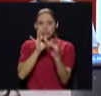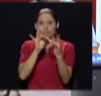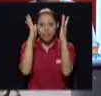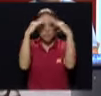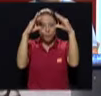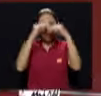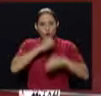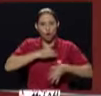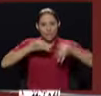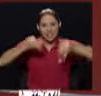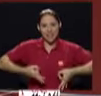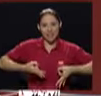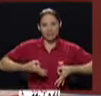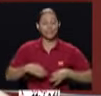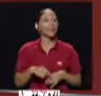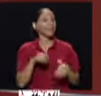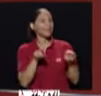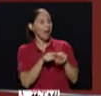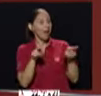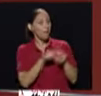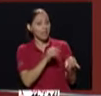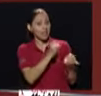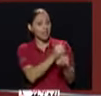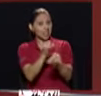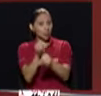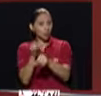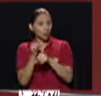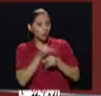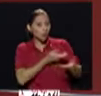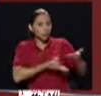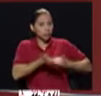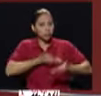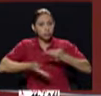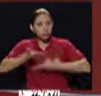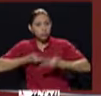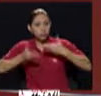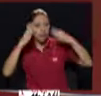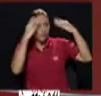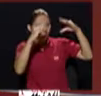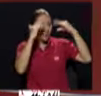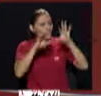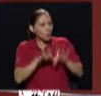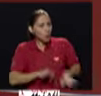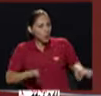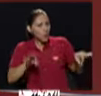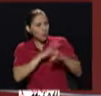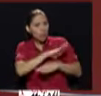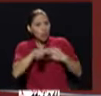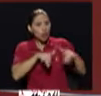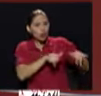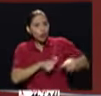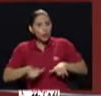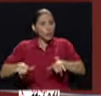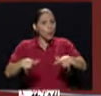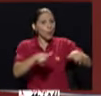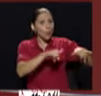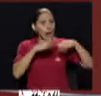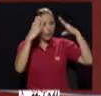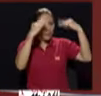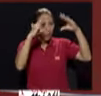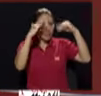Sí. Y el intercambio de información que ustedes mencionaban entre instituciones es fundamental para esto, que todos manejen la misma información para que la población, pues,